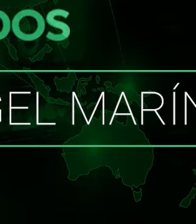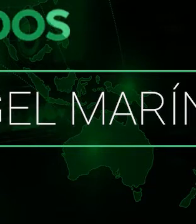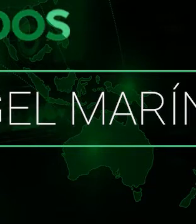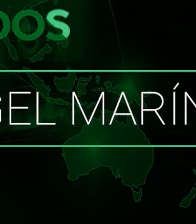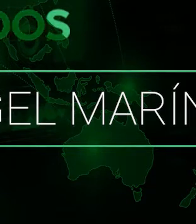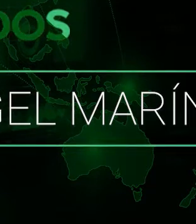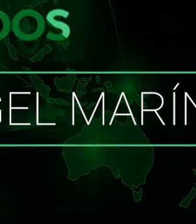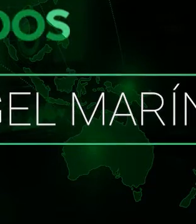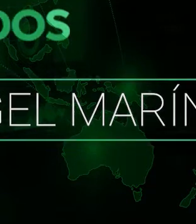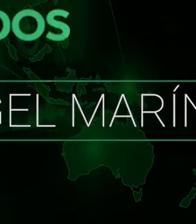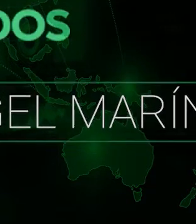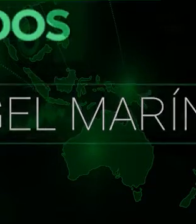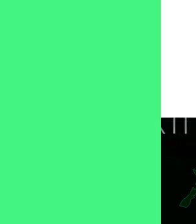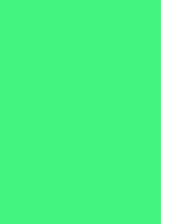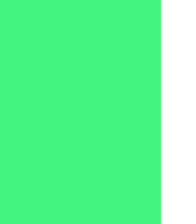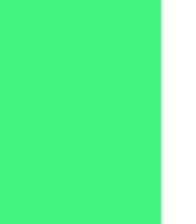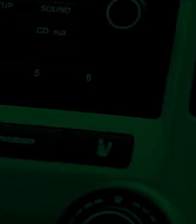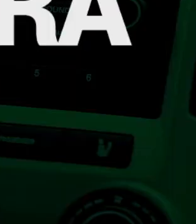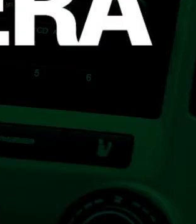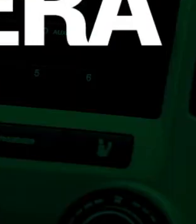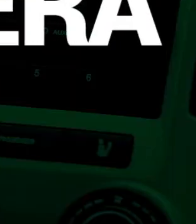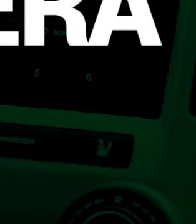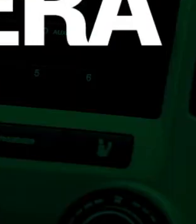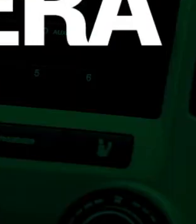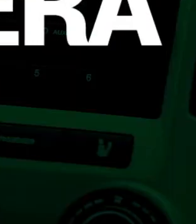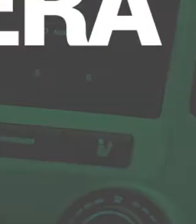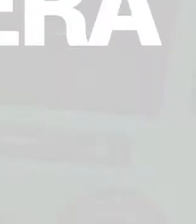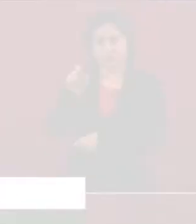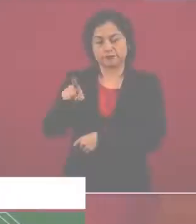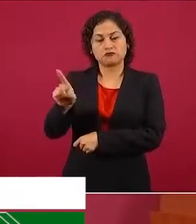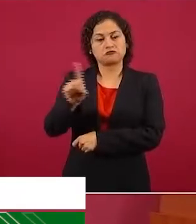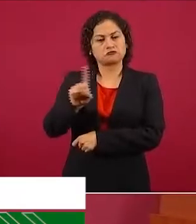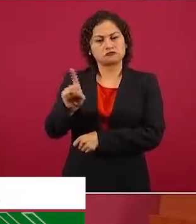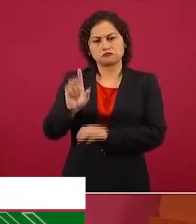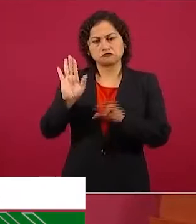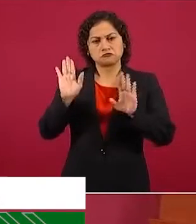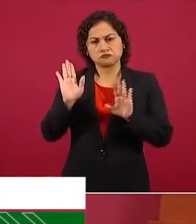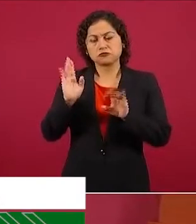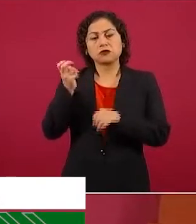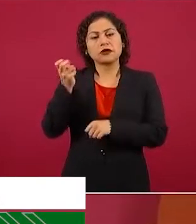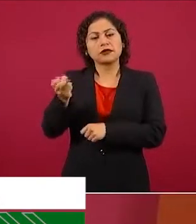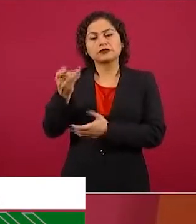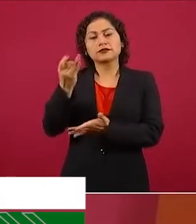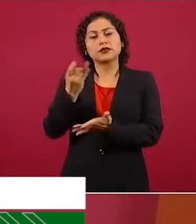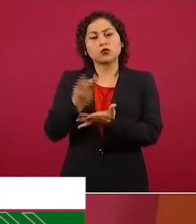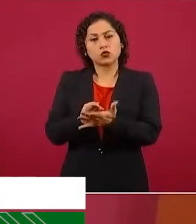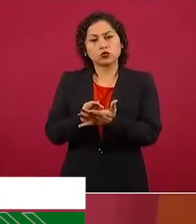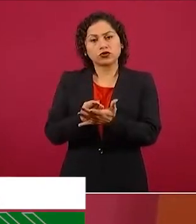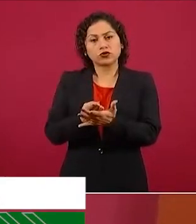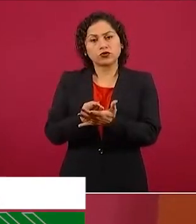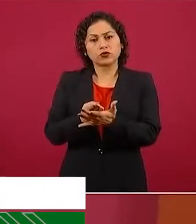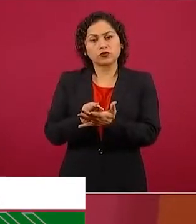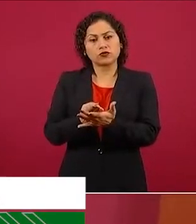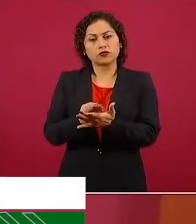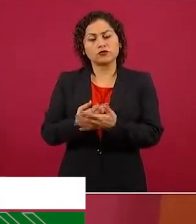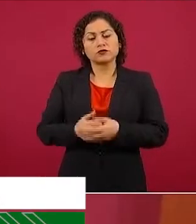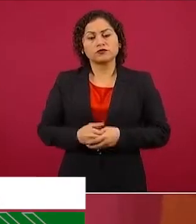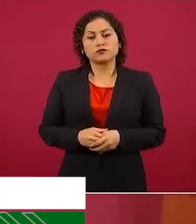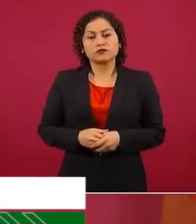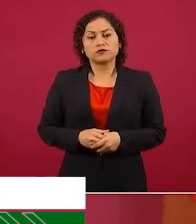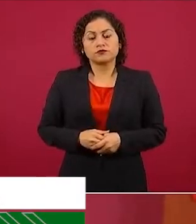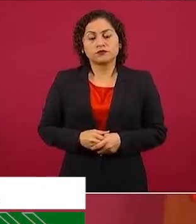nosotros. Aquí están las noticias. La mañanera. El presidente López Obrador anunció en la conferencia de este